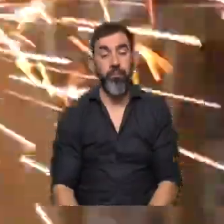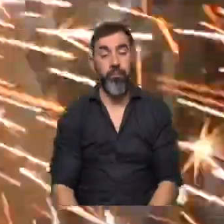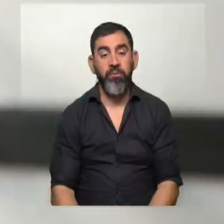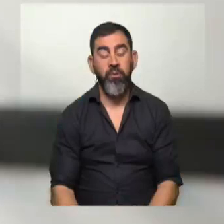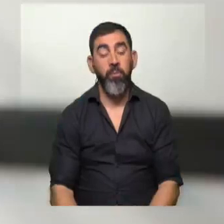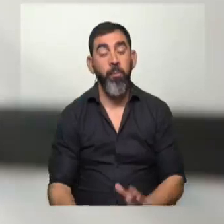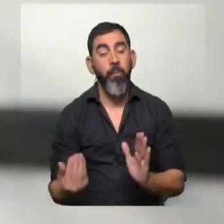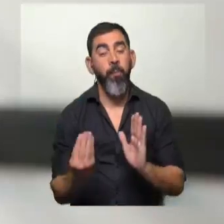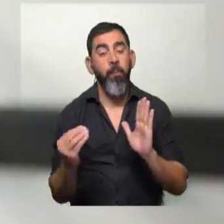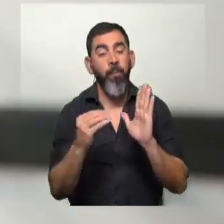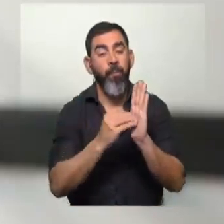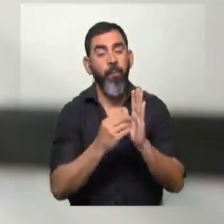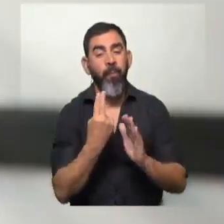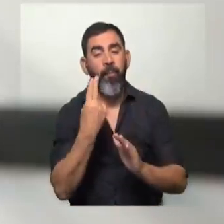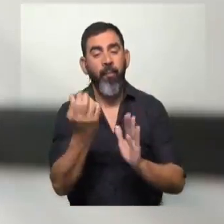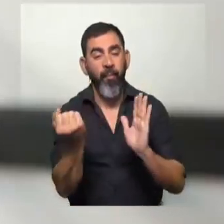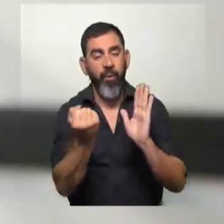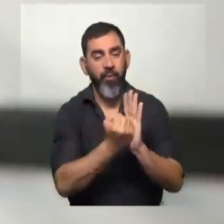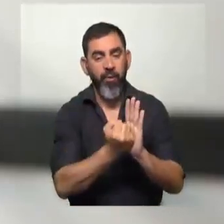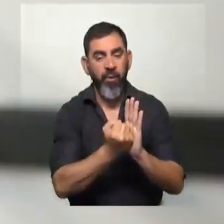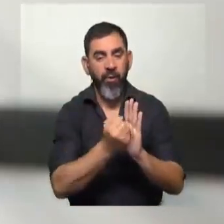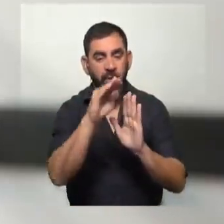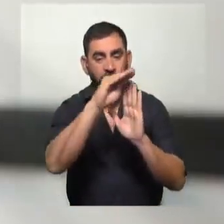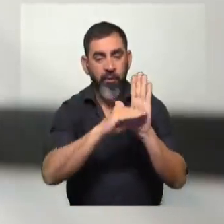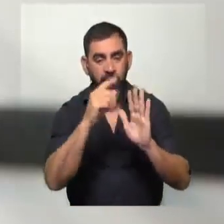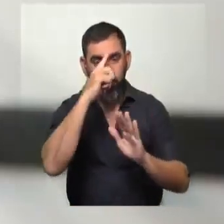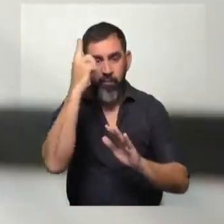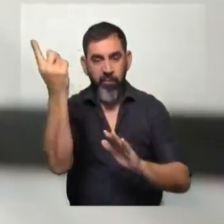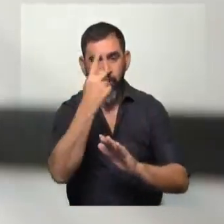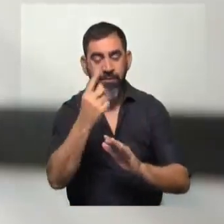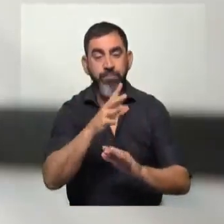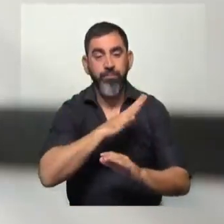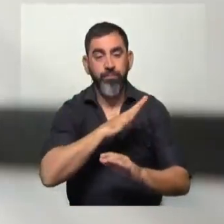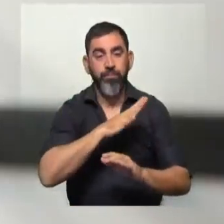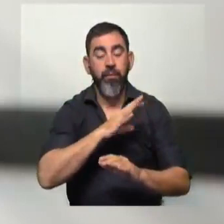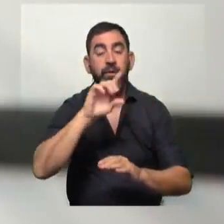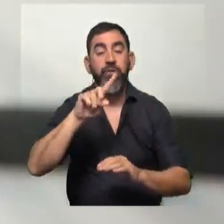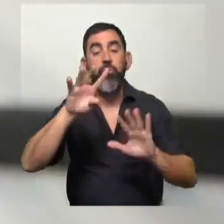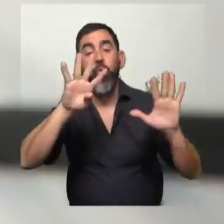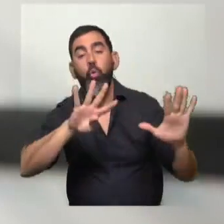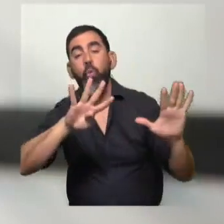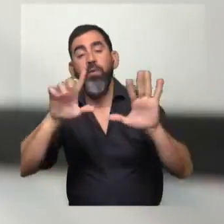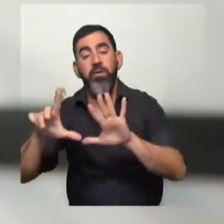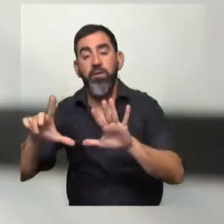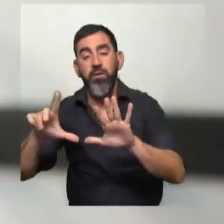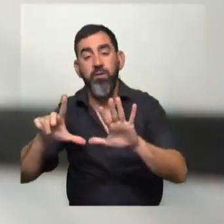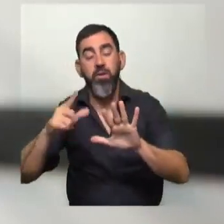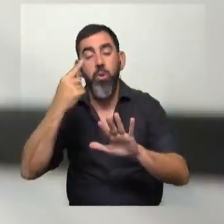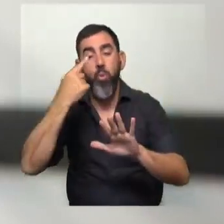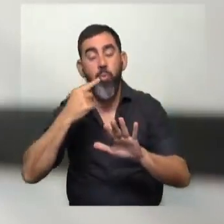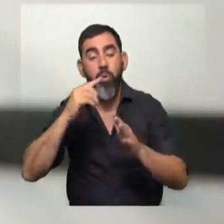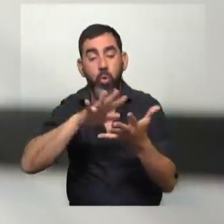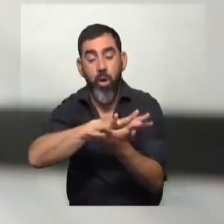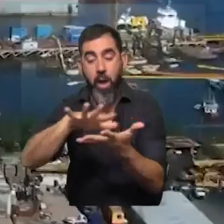Las patentes se clasifican, en la clasificación internacional hay alrededor de 197, si no me engaño es el número exacto, de